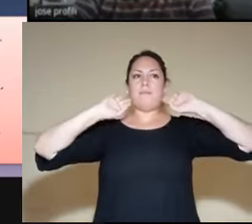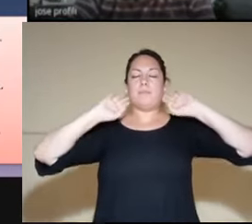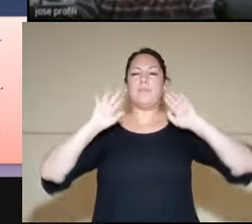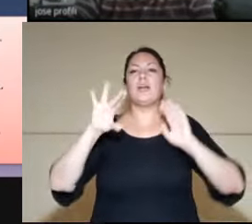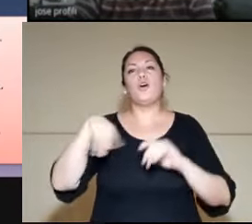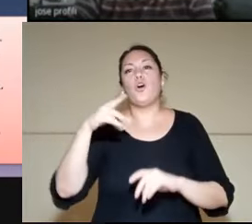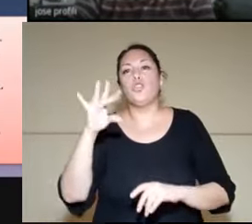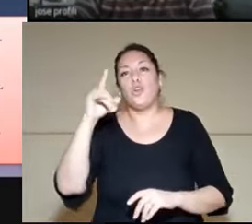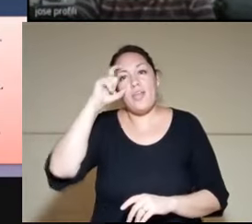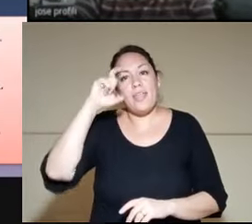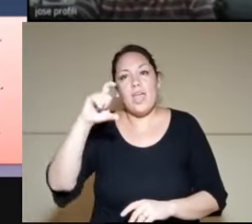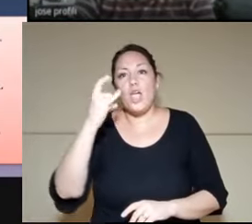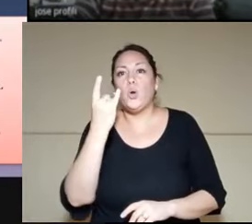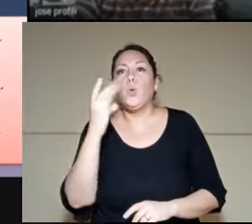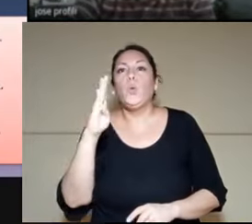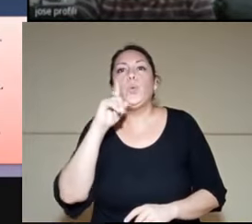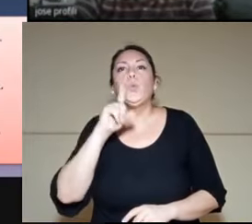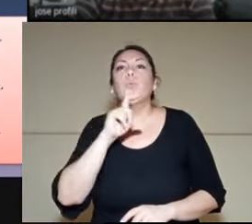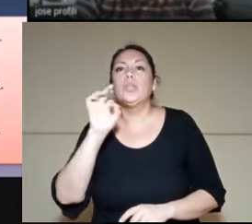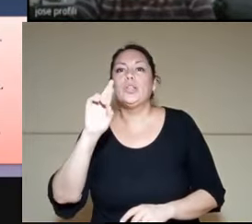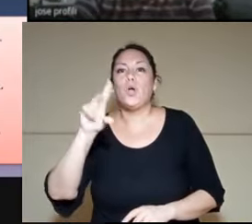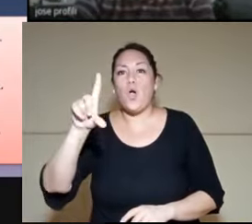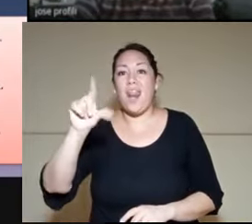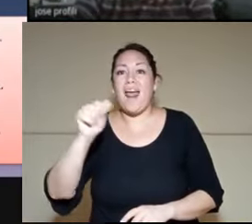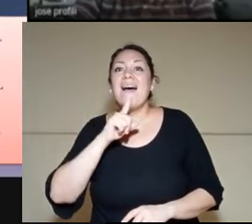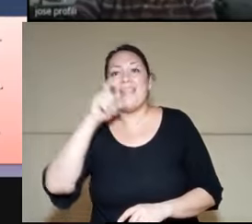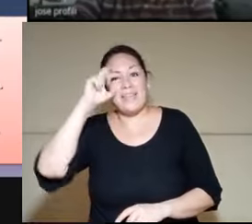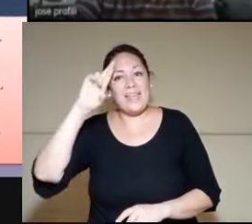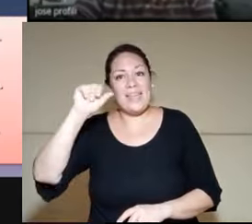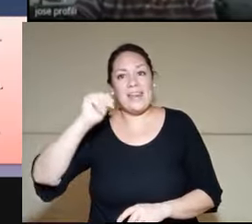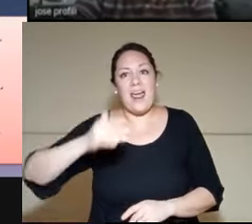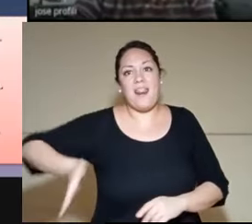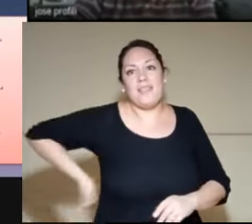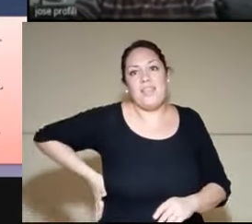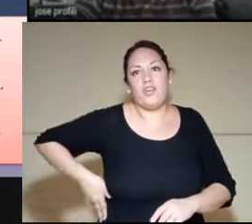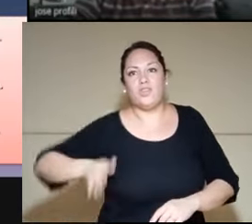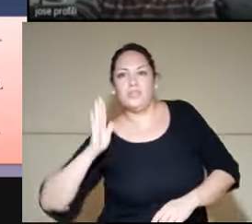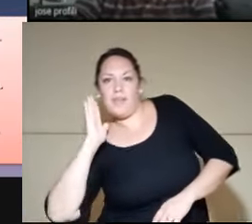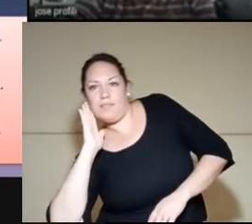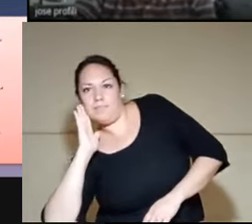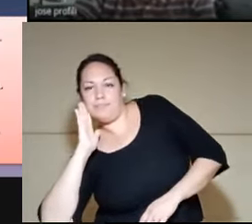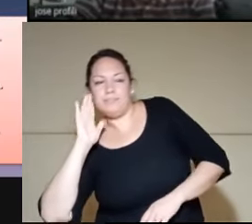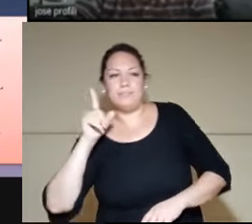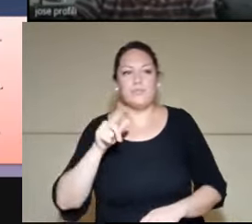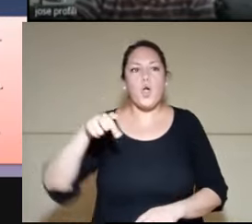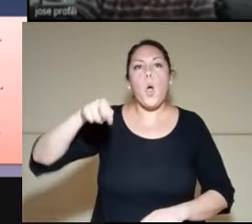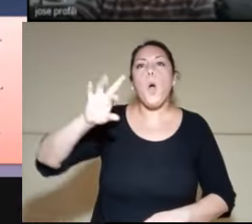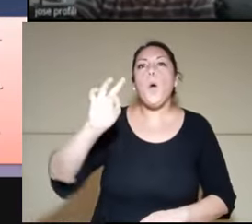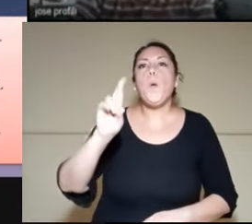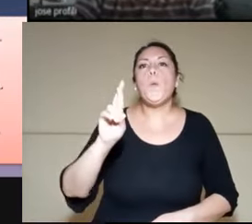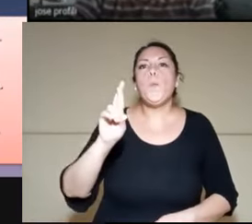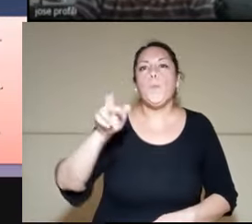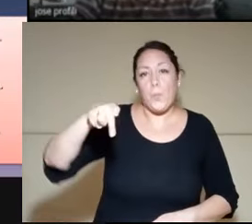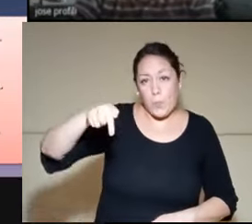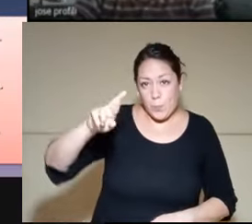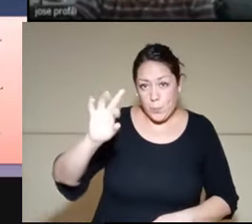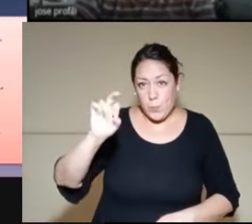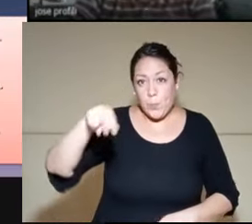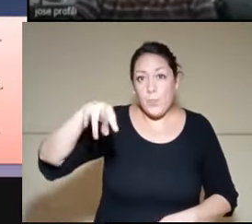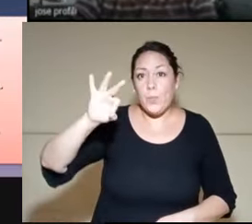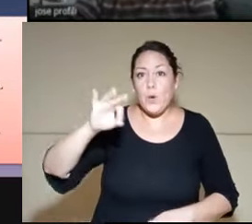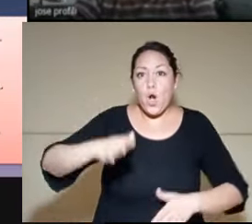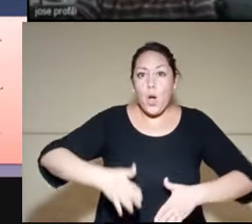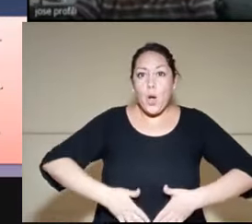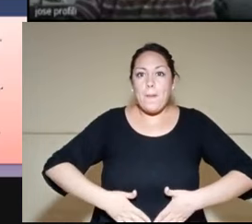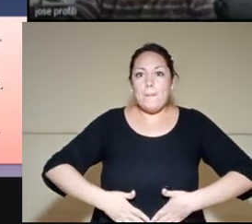decúbito dorsal. El decúbito lateral cuando están apoyados de costado, y el decúbito ventral o decúbito prono es cuando tienen